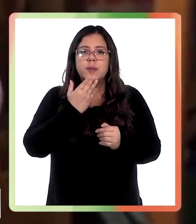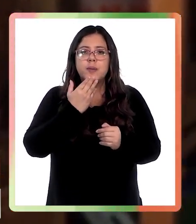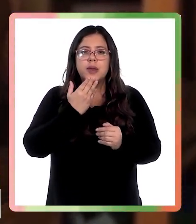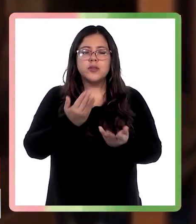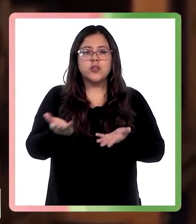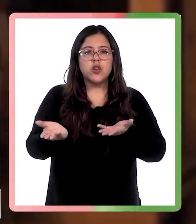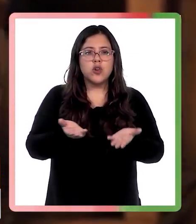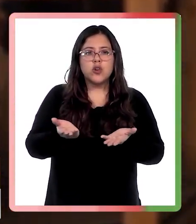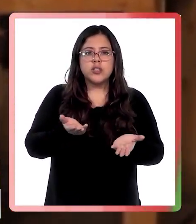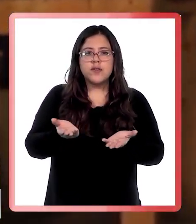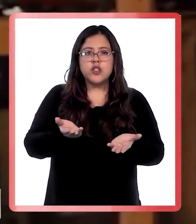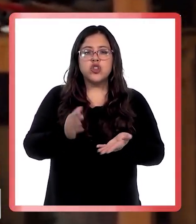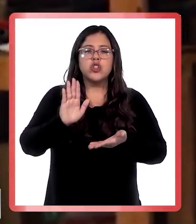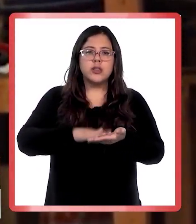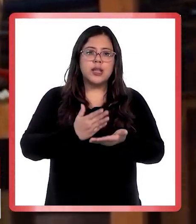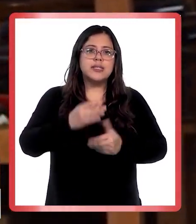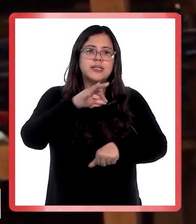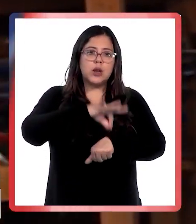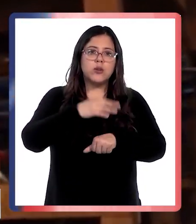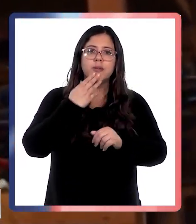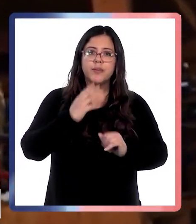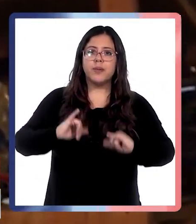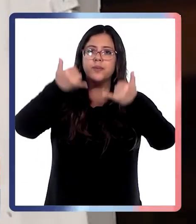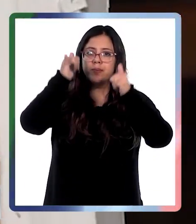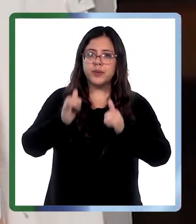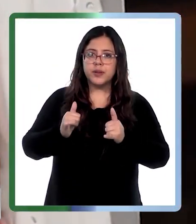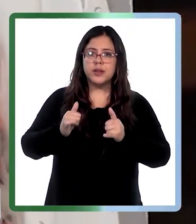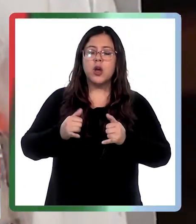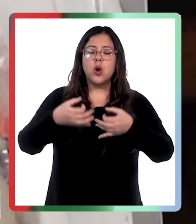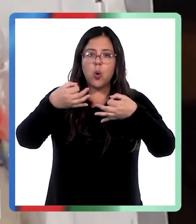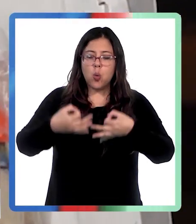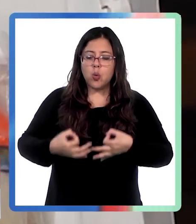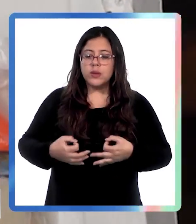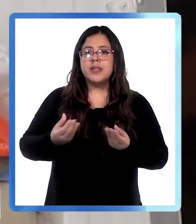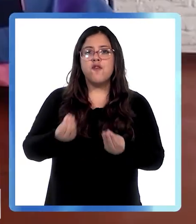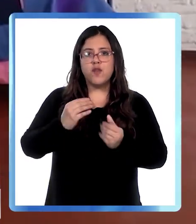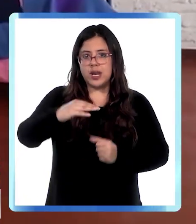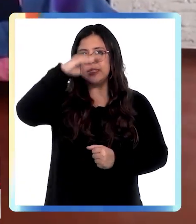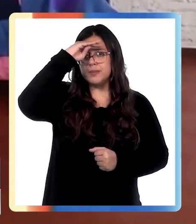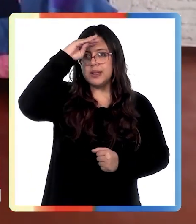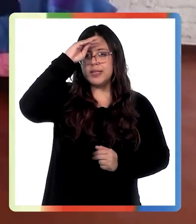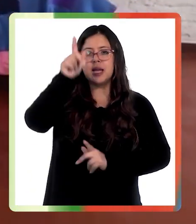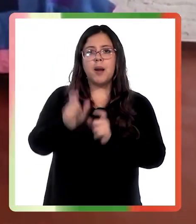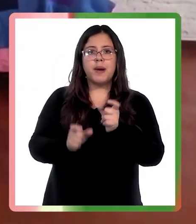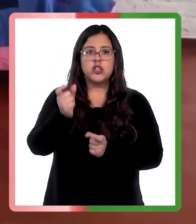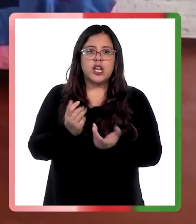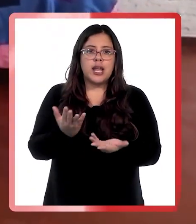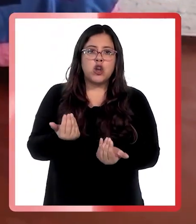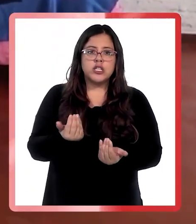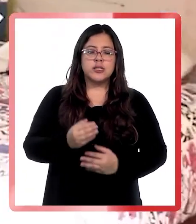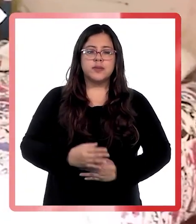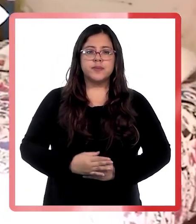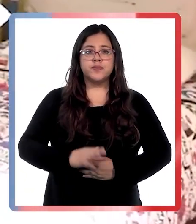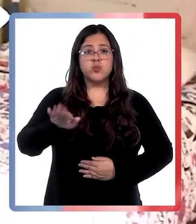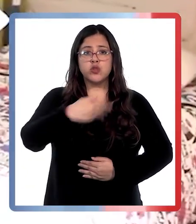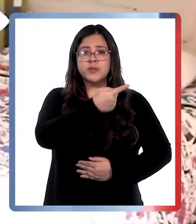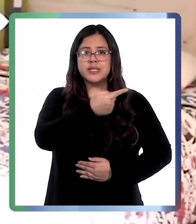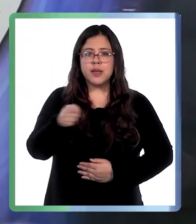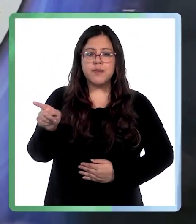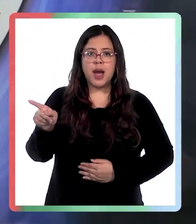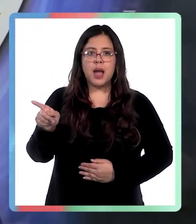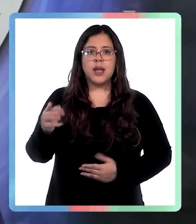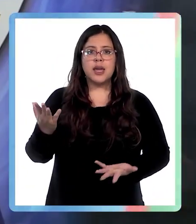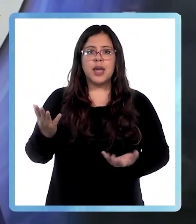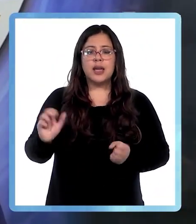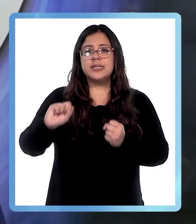también ofrecen servicios de salud y momentos de entretenimiento buscando garantizar una buena experiencia para quienes los utilizan desde la próxima